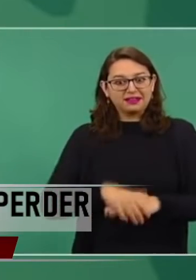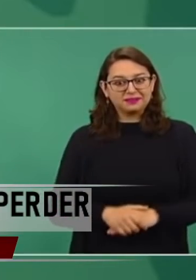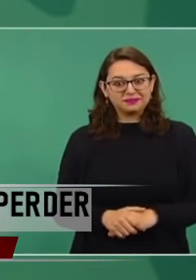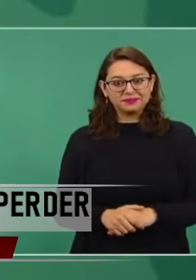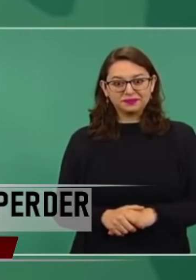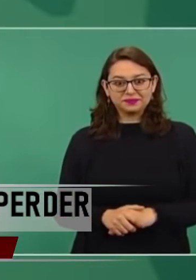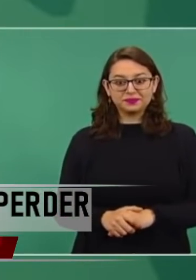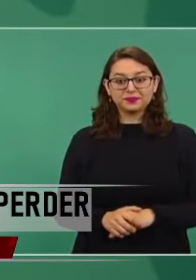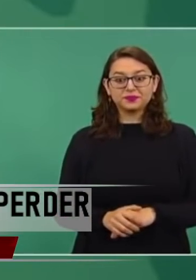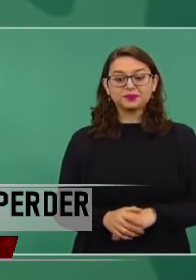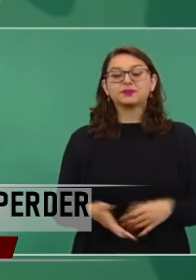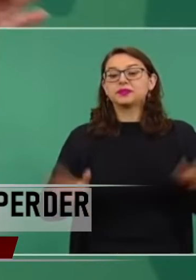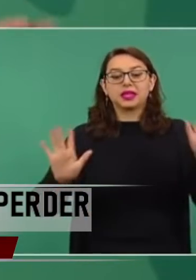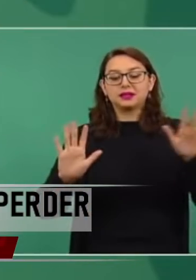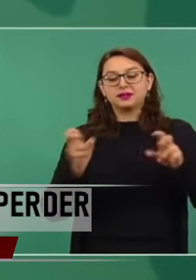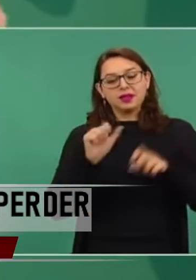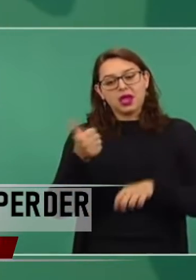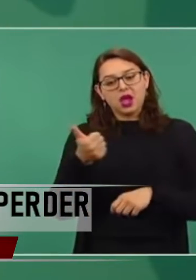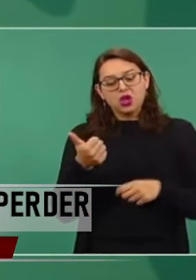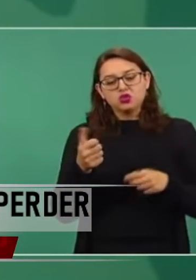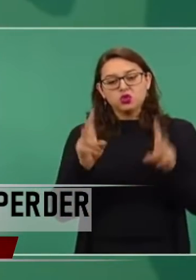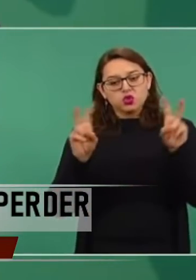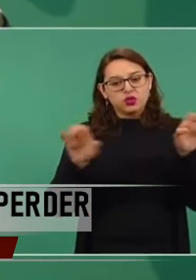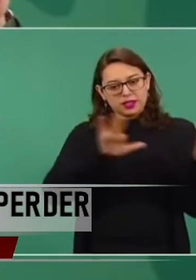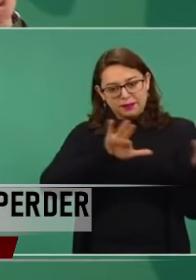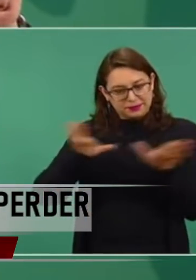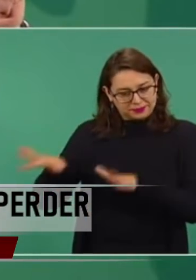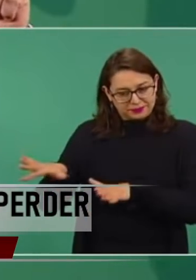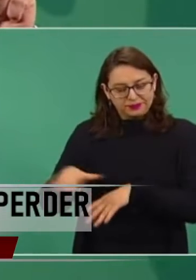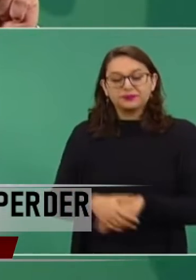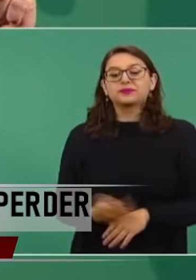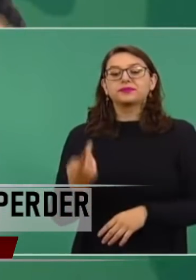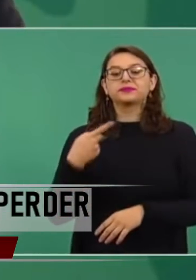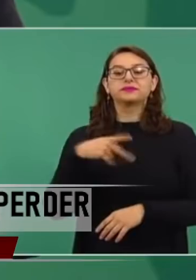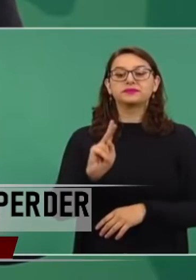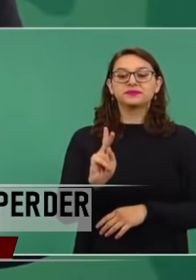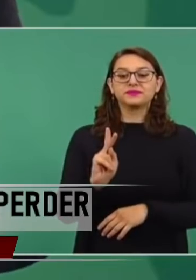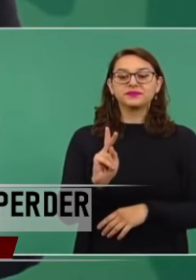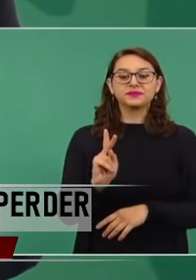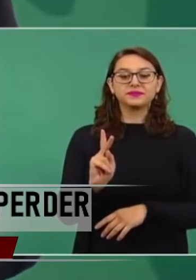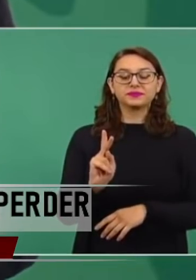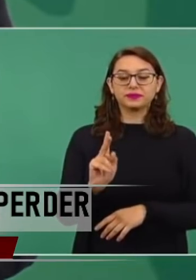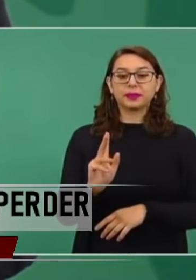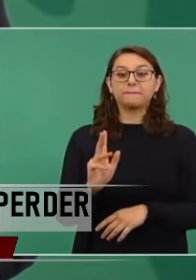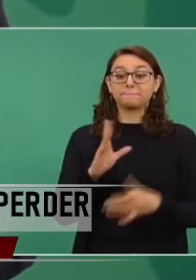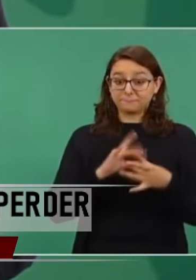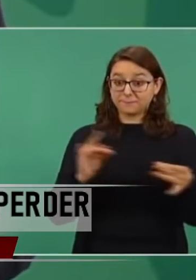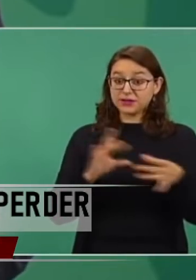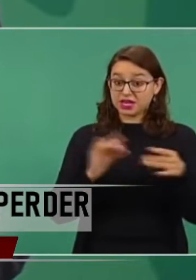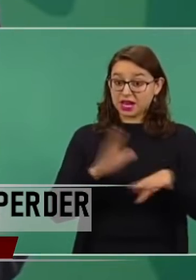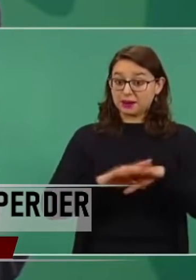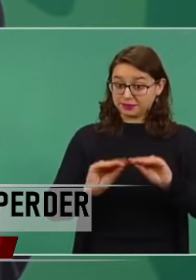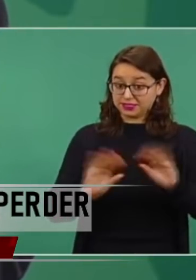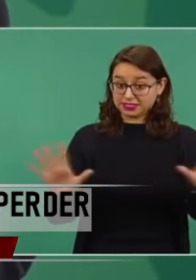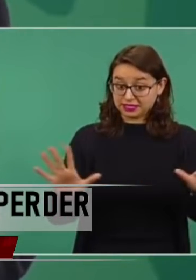pero en fin esa es otra cosa de todas formas para aclarar